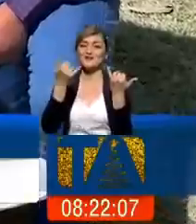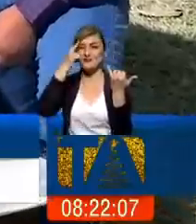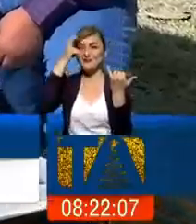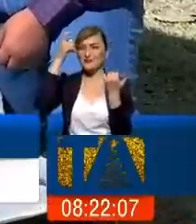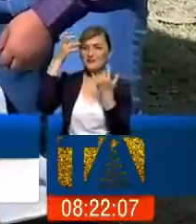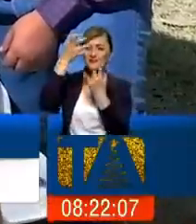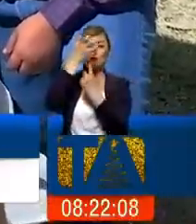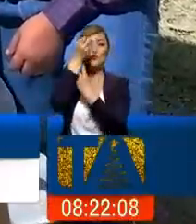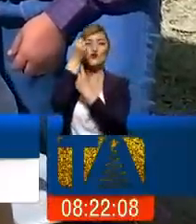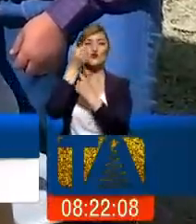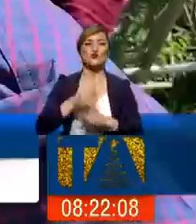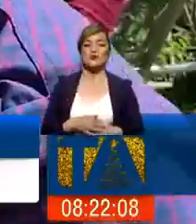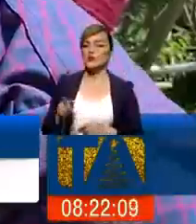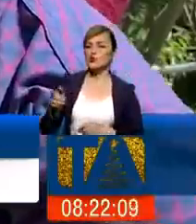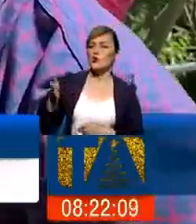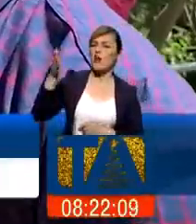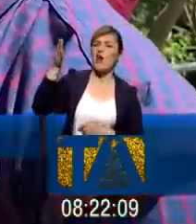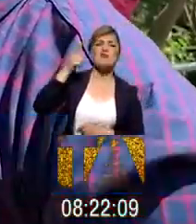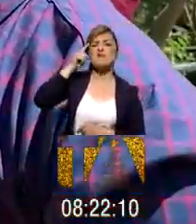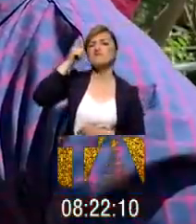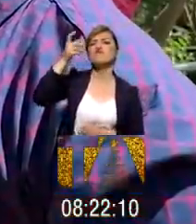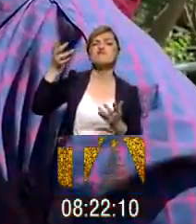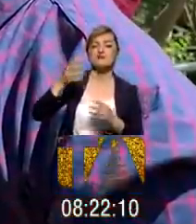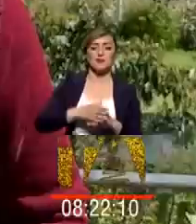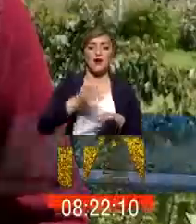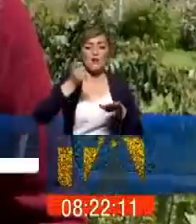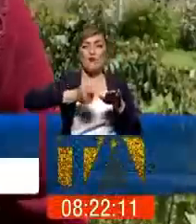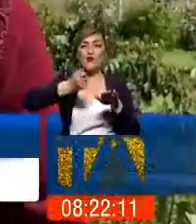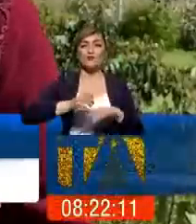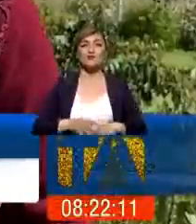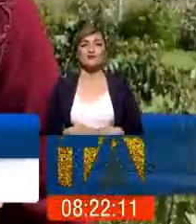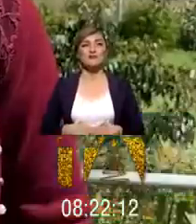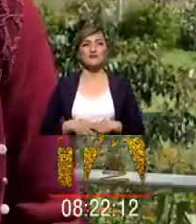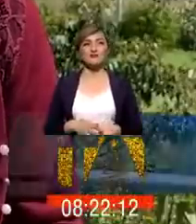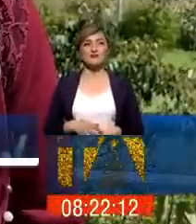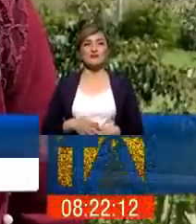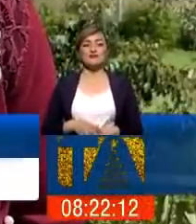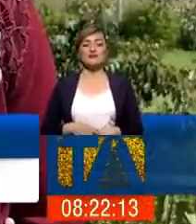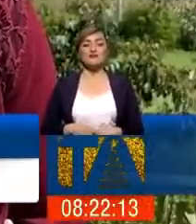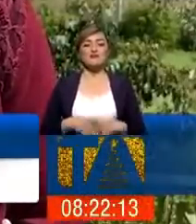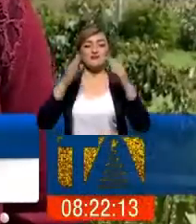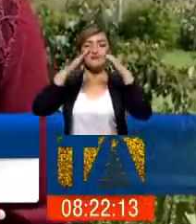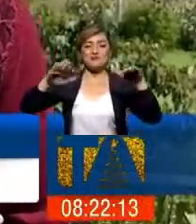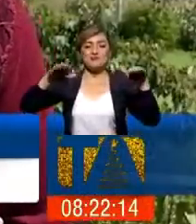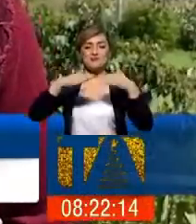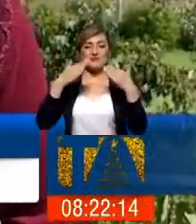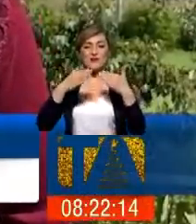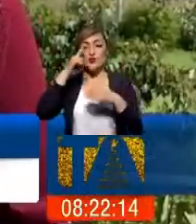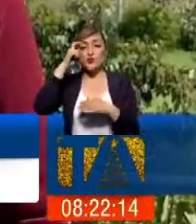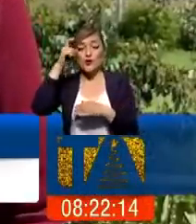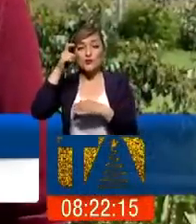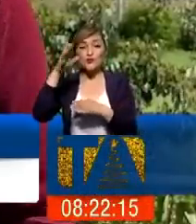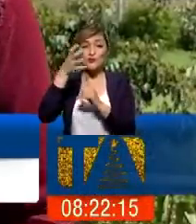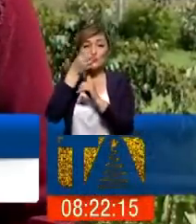sus sueños. ¿Qué es lo que quiere ser de grande? Un abogado. No esperábamos que justamente en Navidad se cumpliera el sueño.